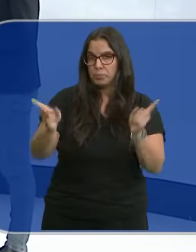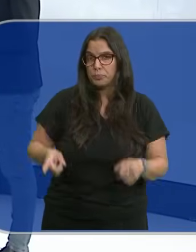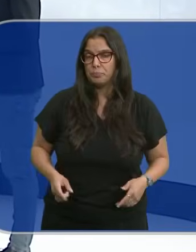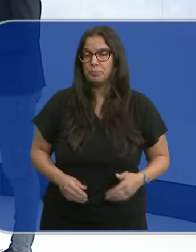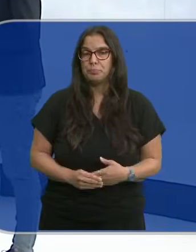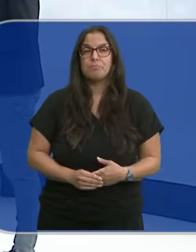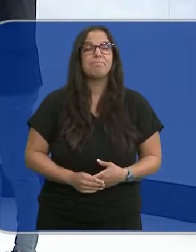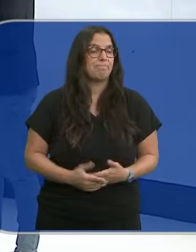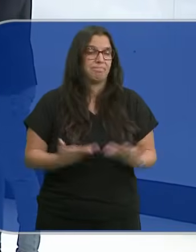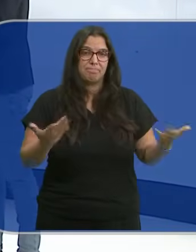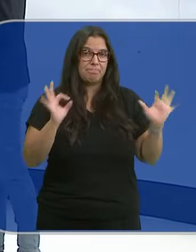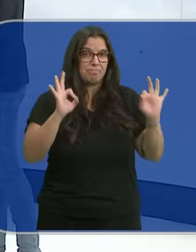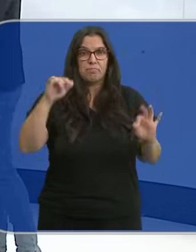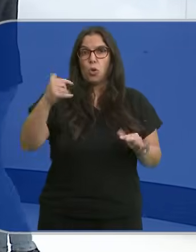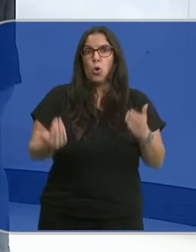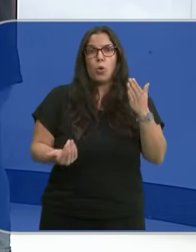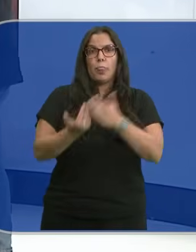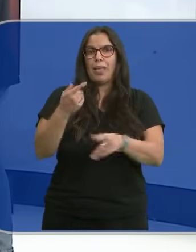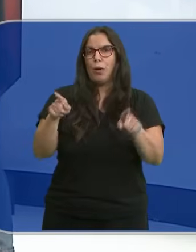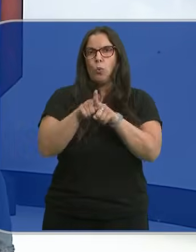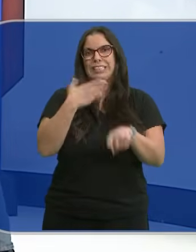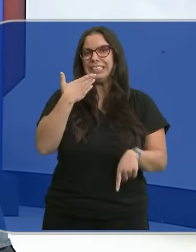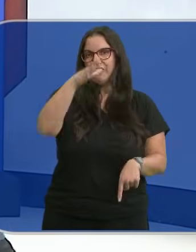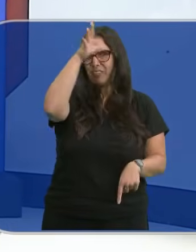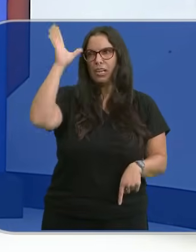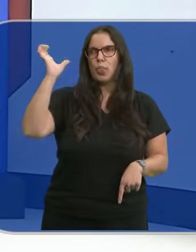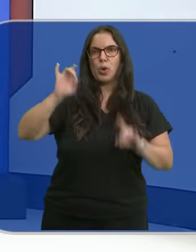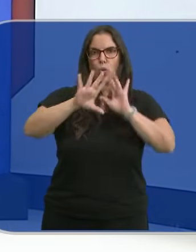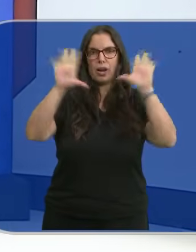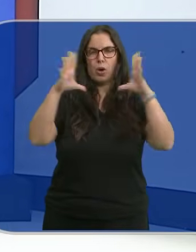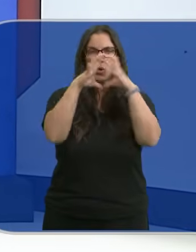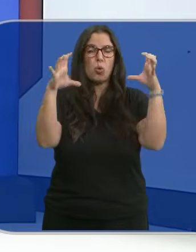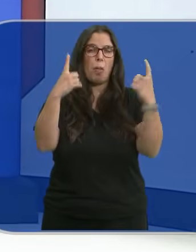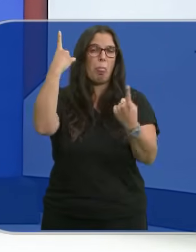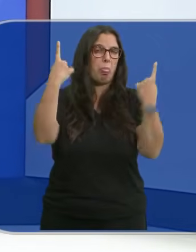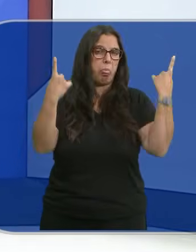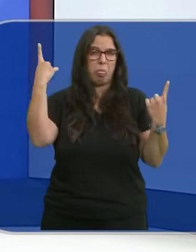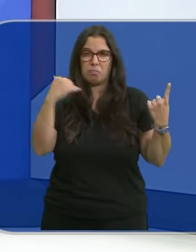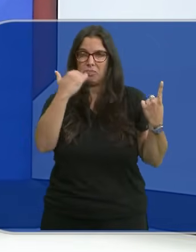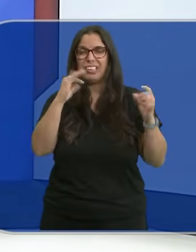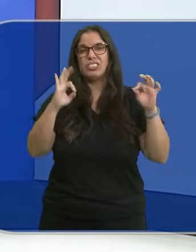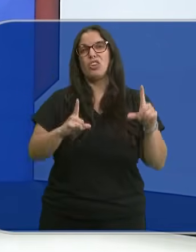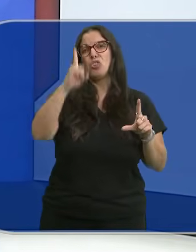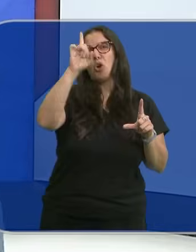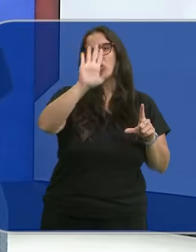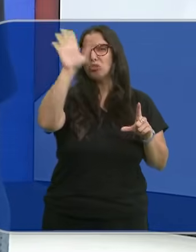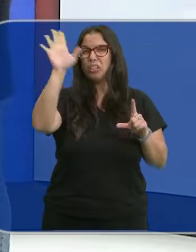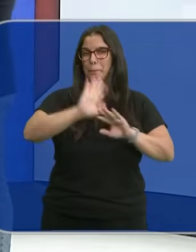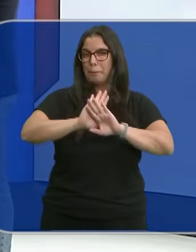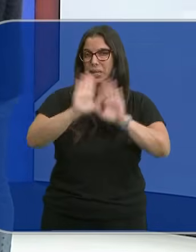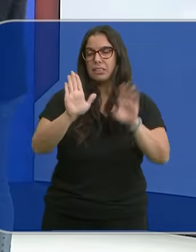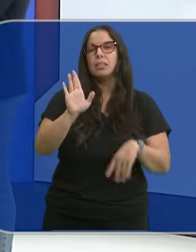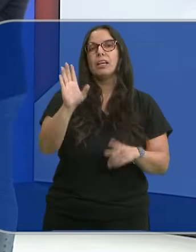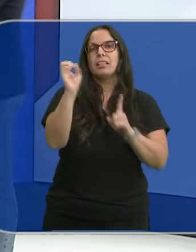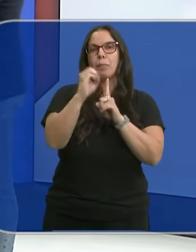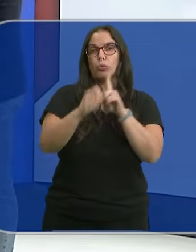temperaturas, Sergio. Así es, Antonio, otra jornada prácticamente veraniega, cielos muy despejados, algunas nubes testimoniales más que nada, sobre todo en el tercio norte de la comunidad, y